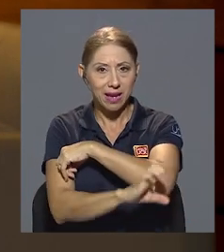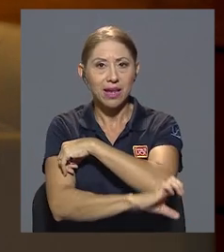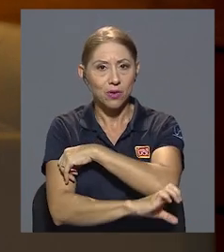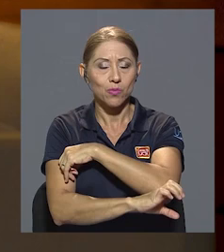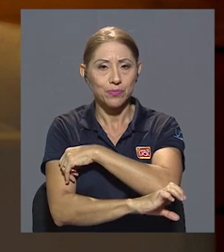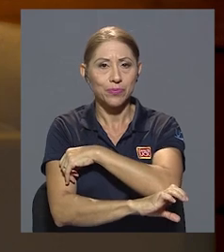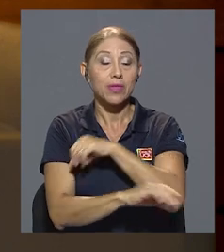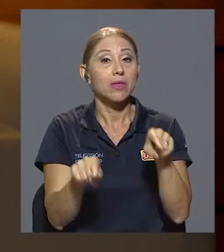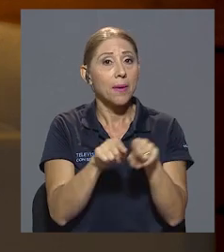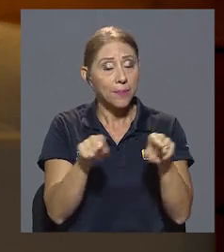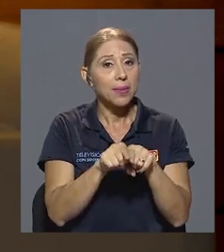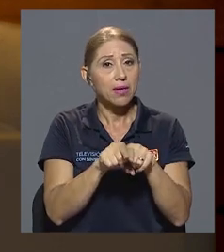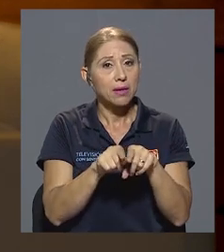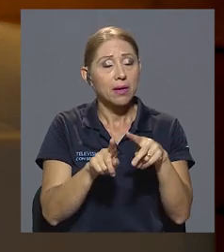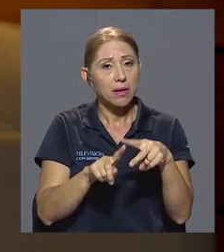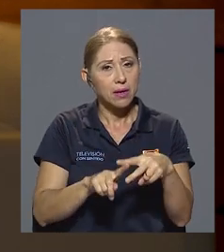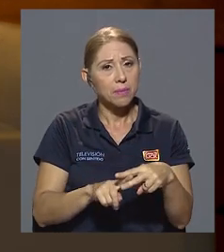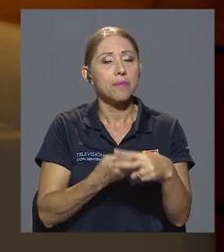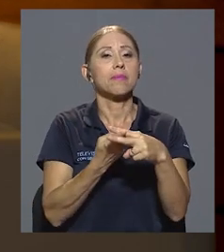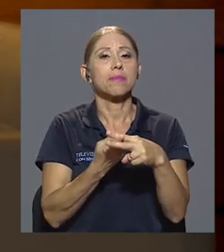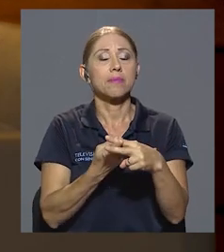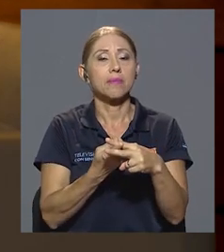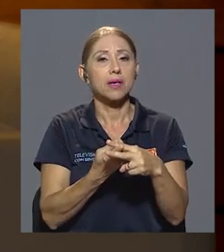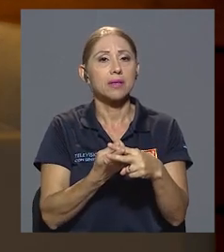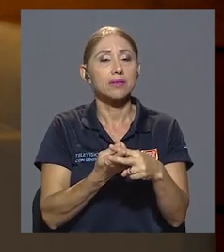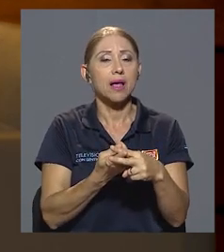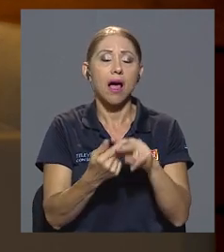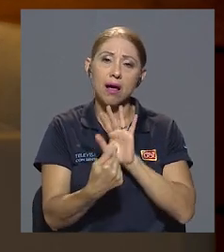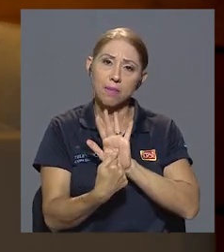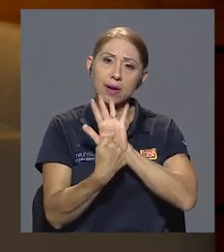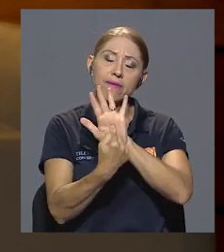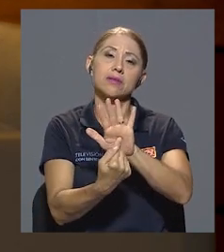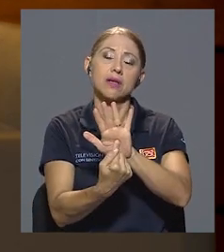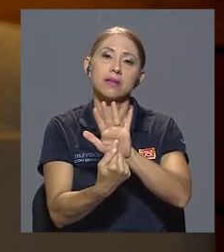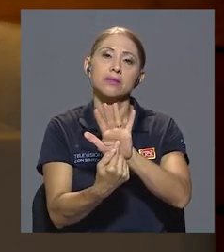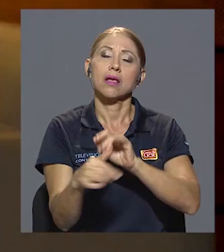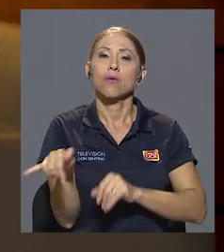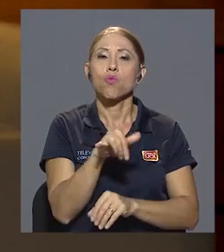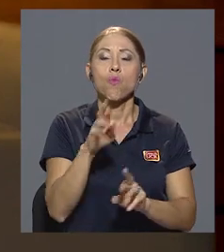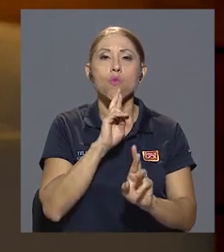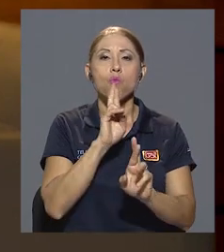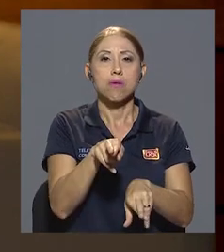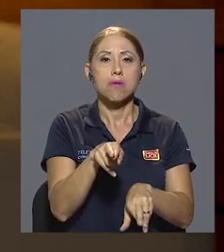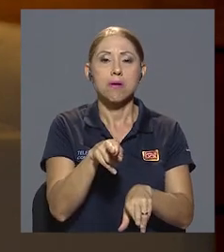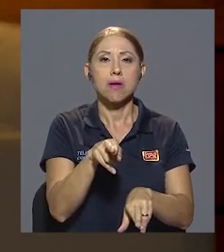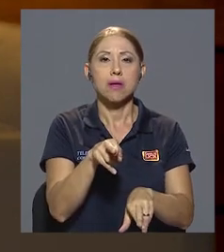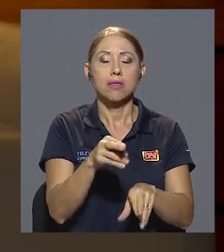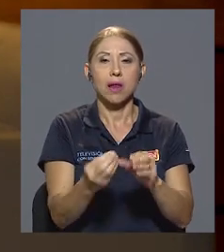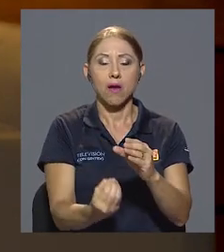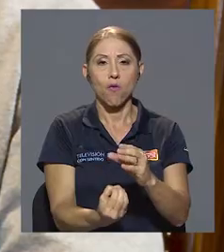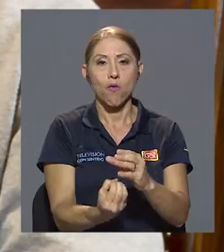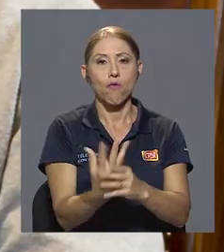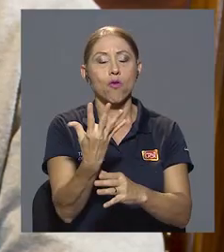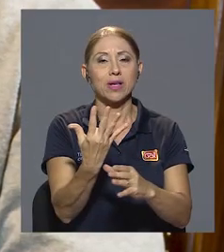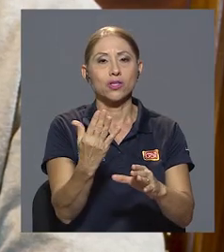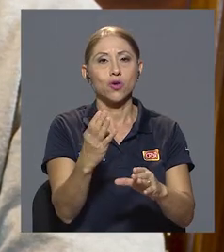extranjero también empieza a a manifestarse como resultado de